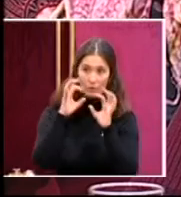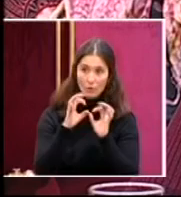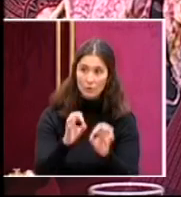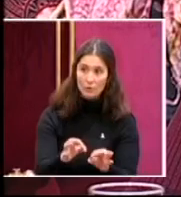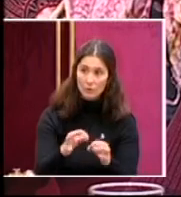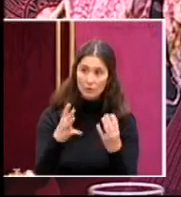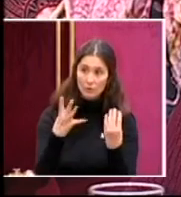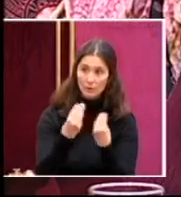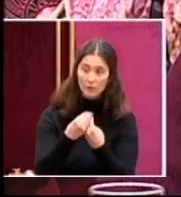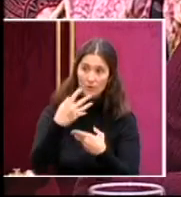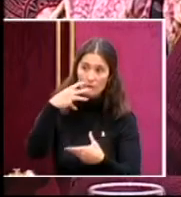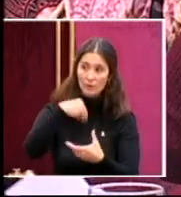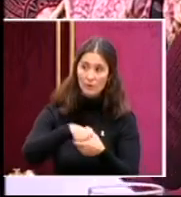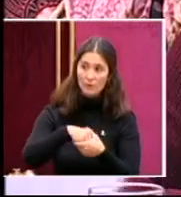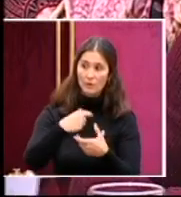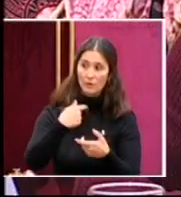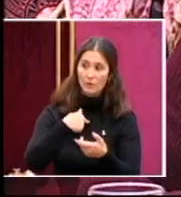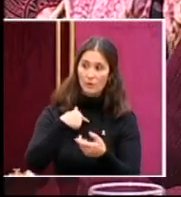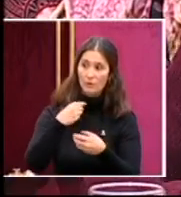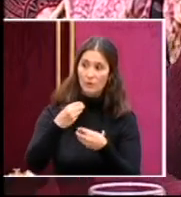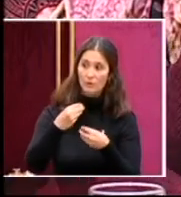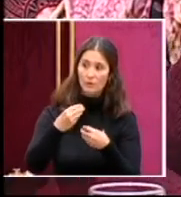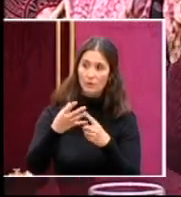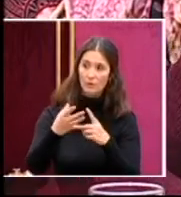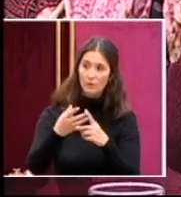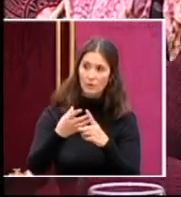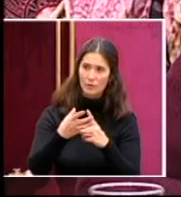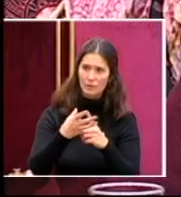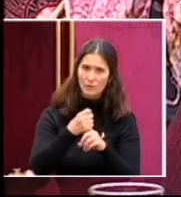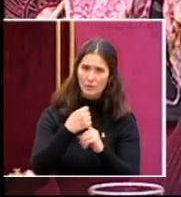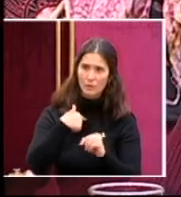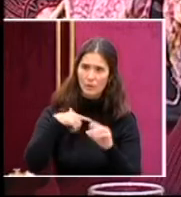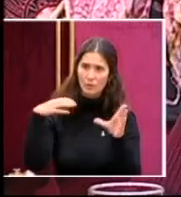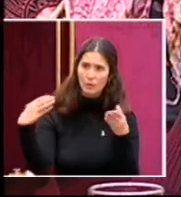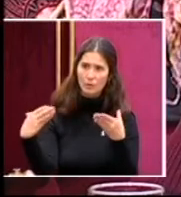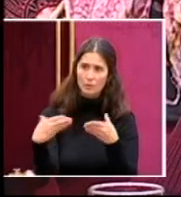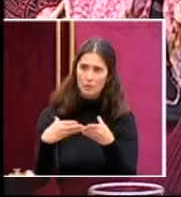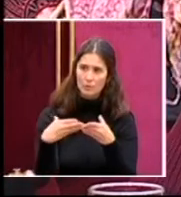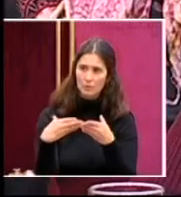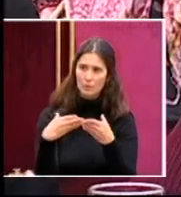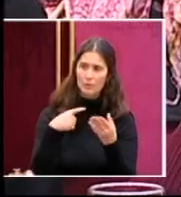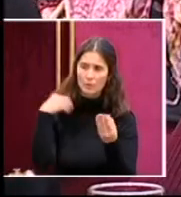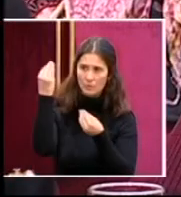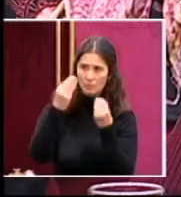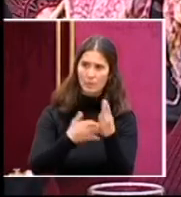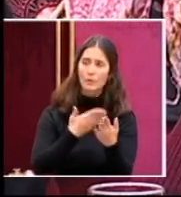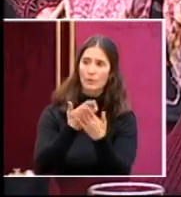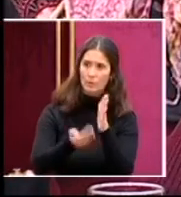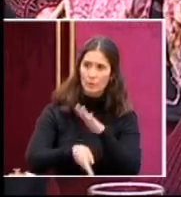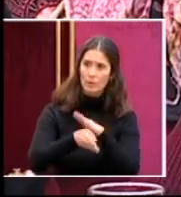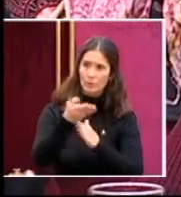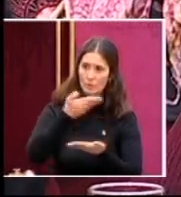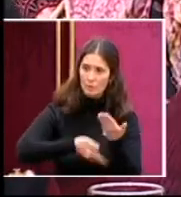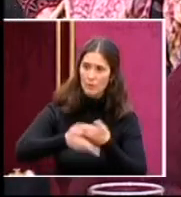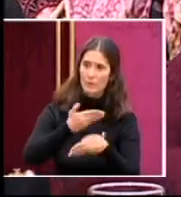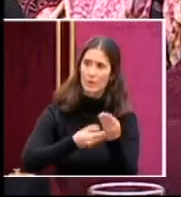nuestras votaciones, que lo tengamos muy presente. Desde nuestro grupo, como siempre, seguiremos colaborando y planteando